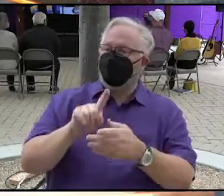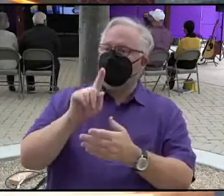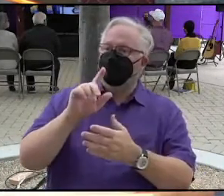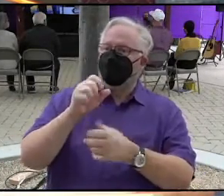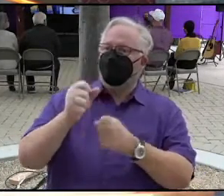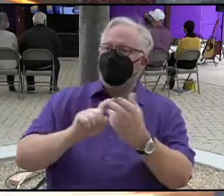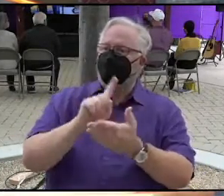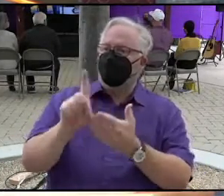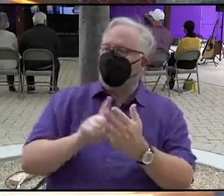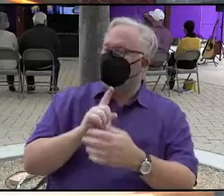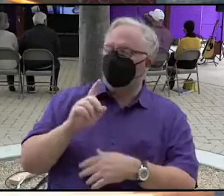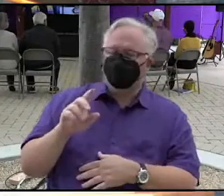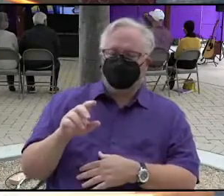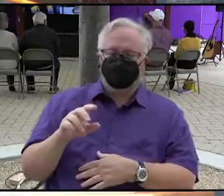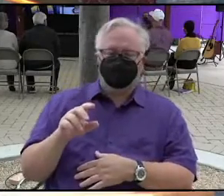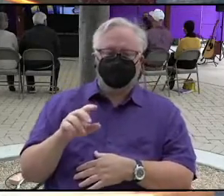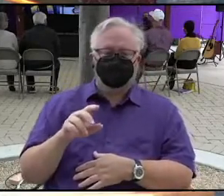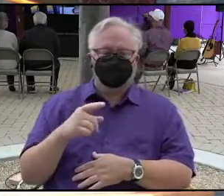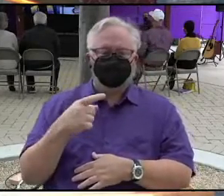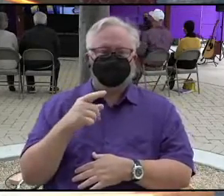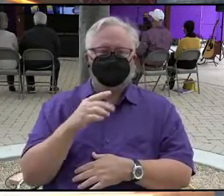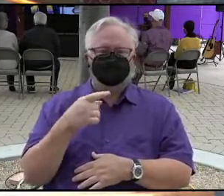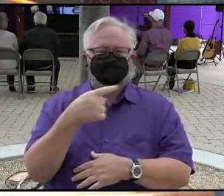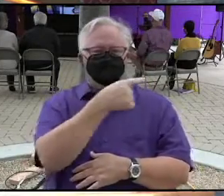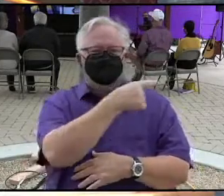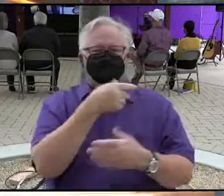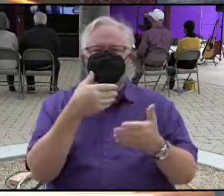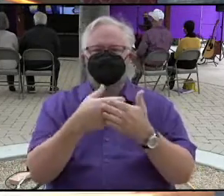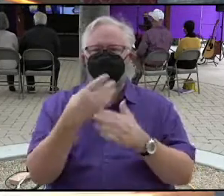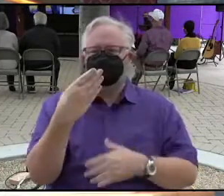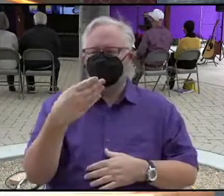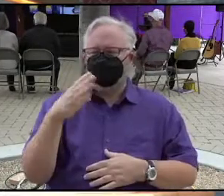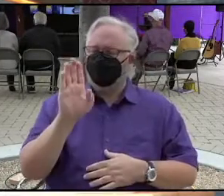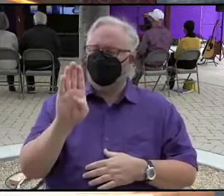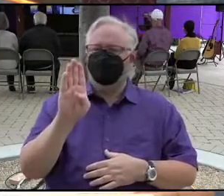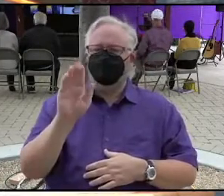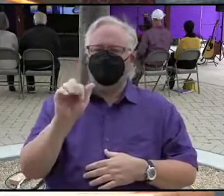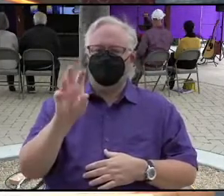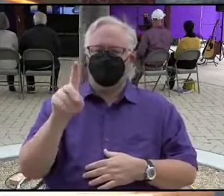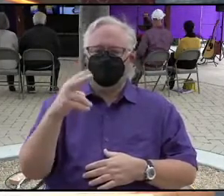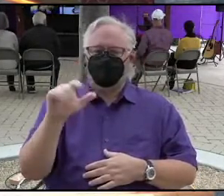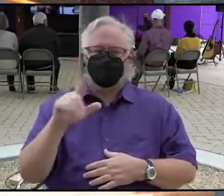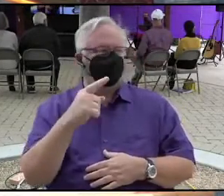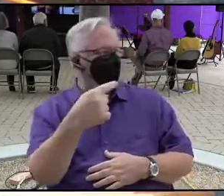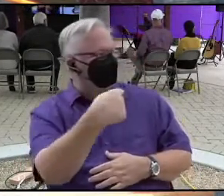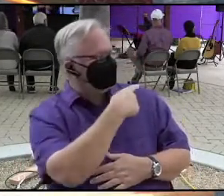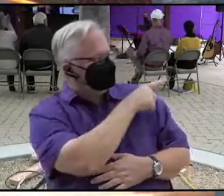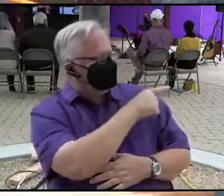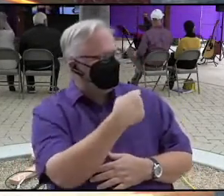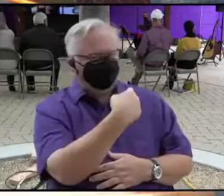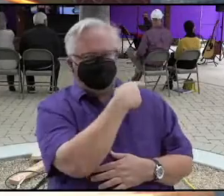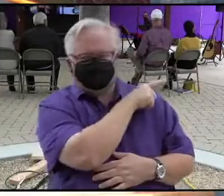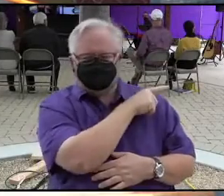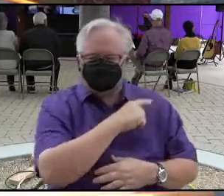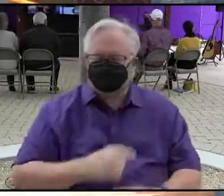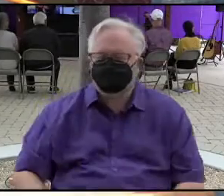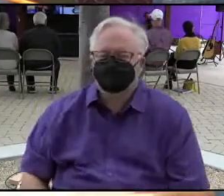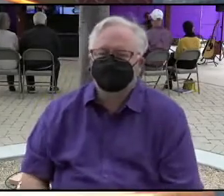west side of Bard Hall, right around the corner. The rounded corner, right around the rounded corner.